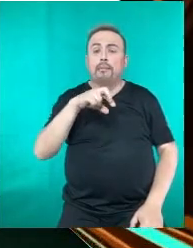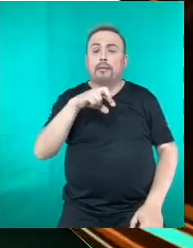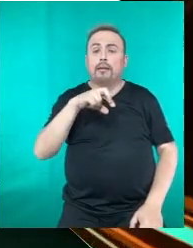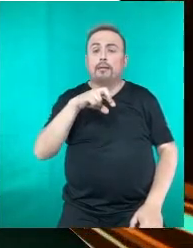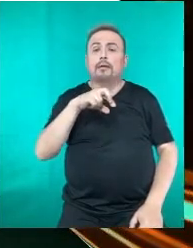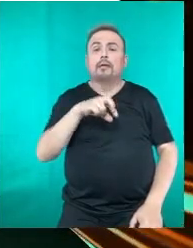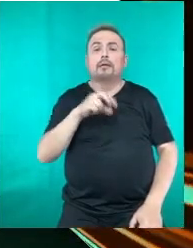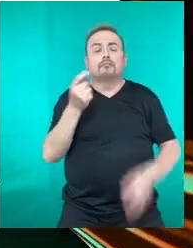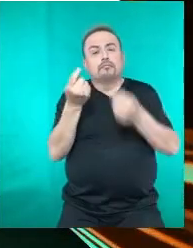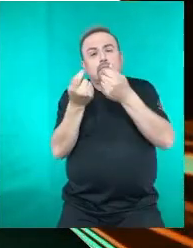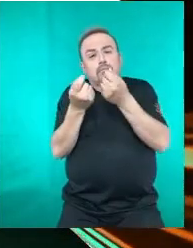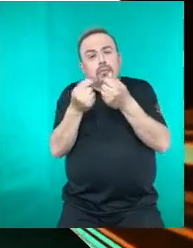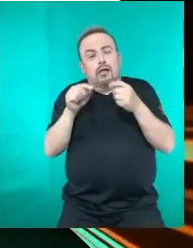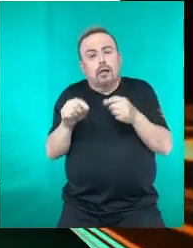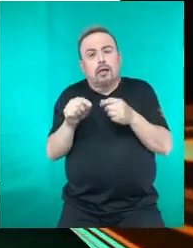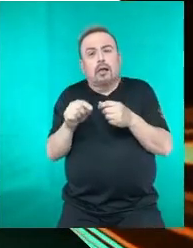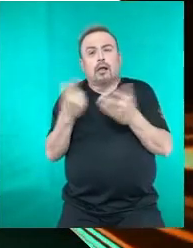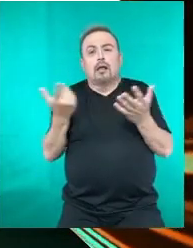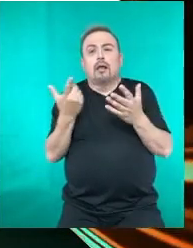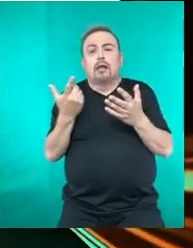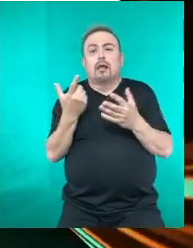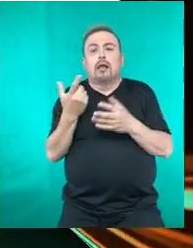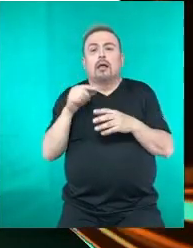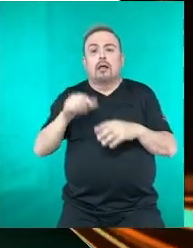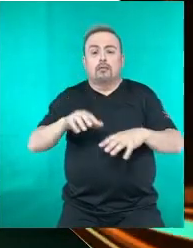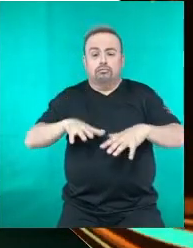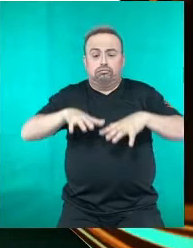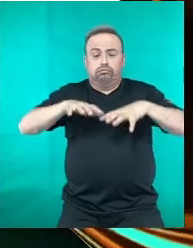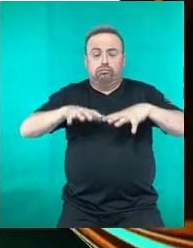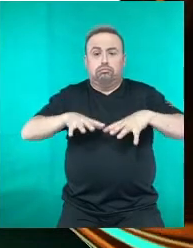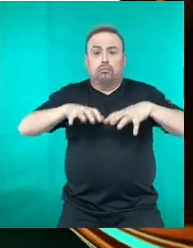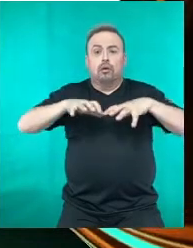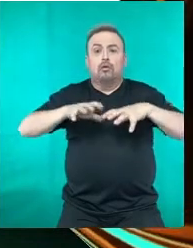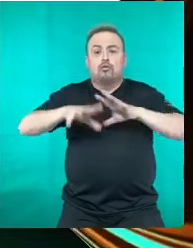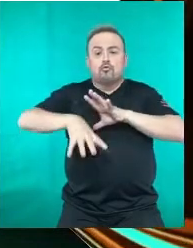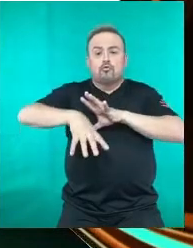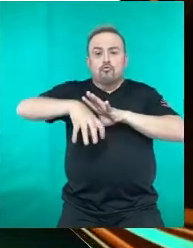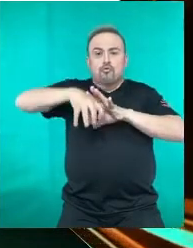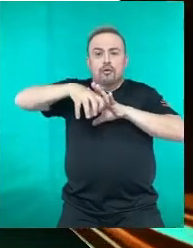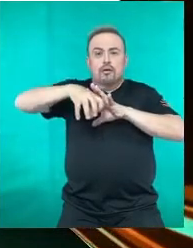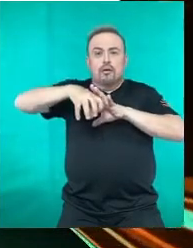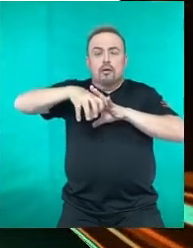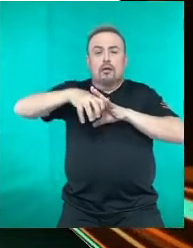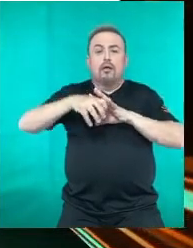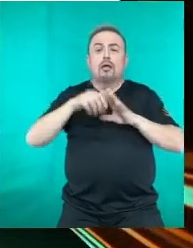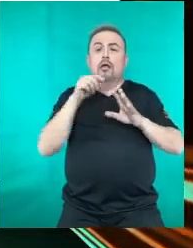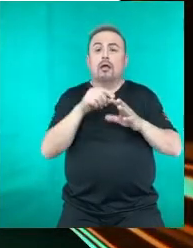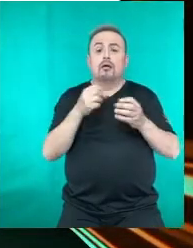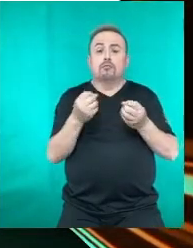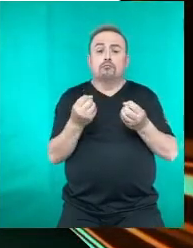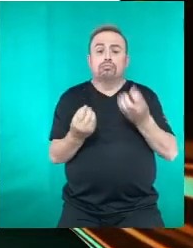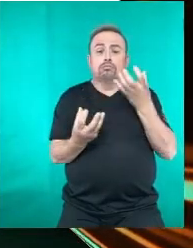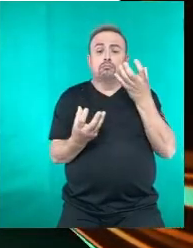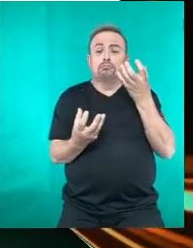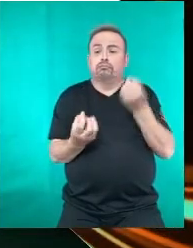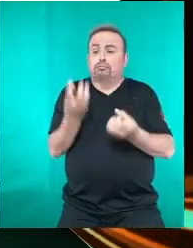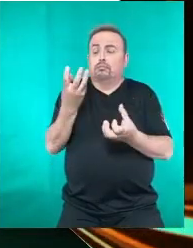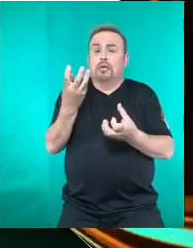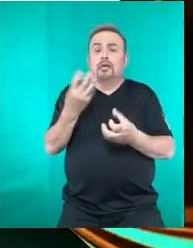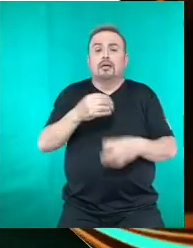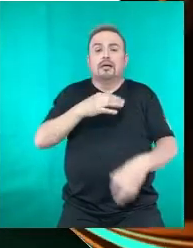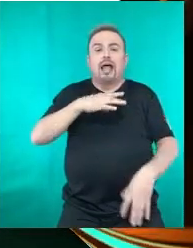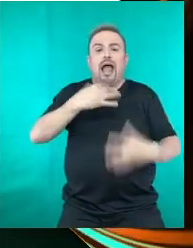similar a una celda de flotación en la minería, si lo quieren pensar así, en donde con burbujas de aire, ¿no es cierto?, se colecta todo lo que